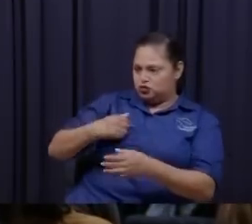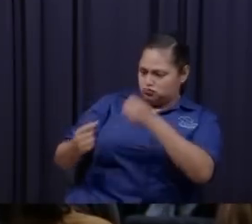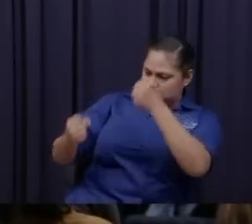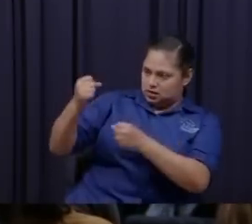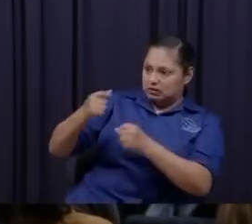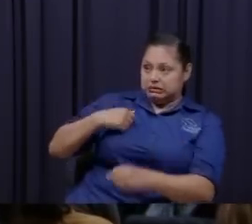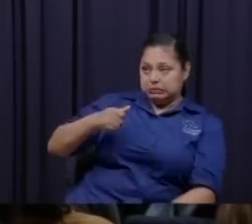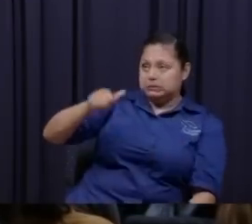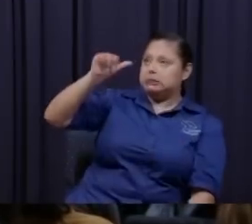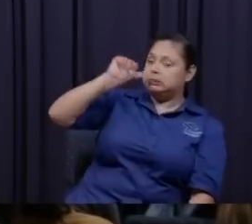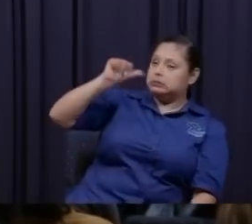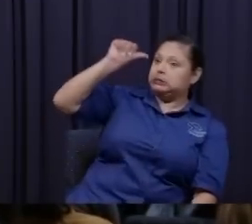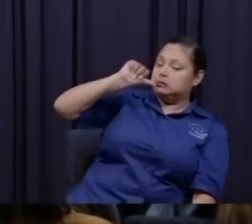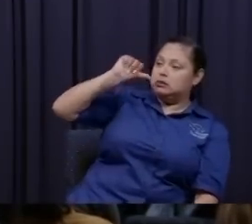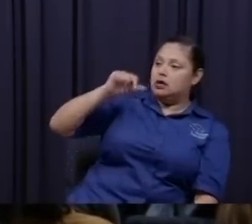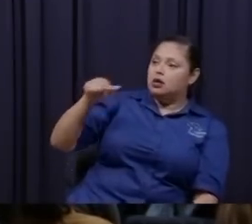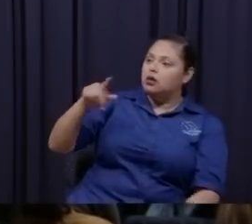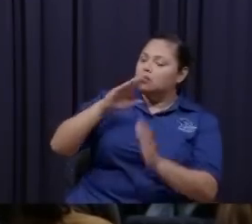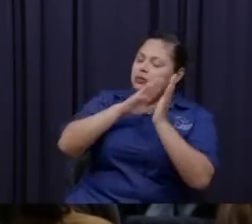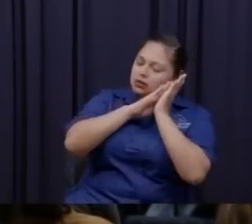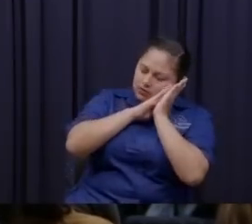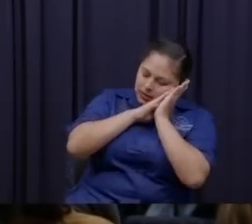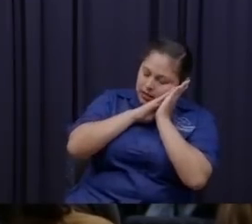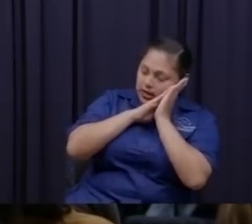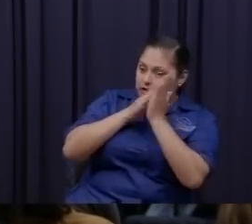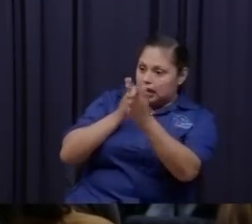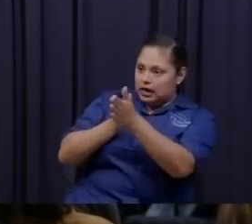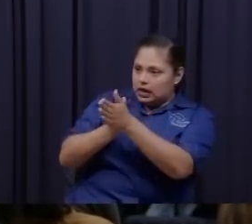echado unos tragos y me dormí en el camino?